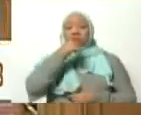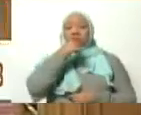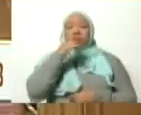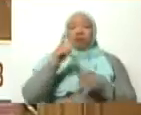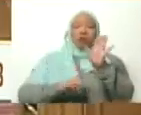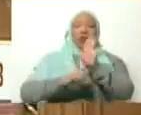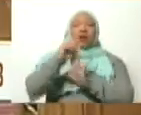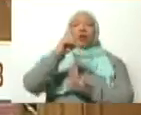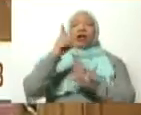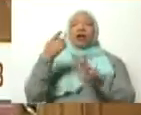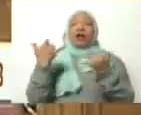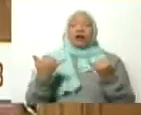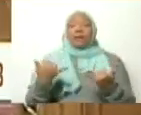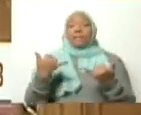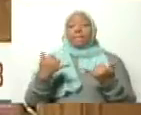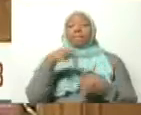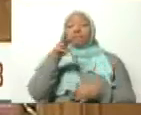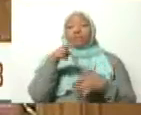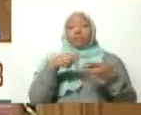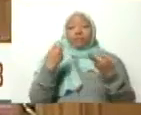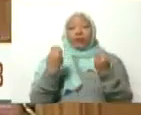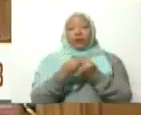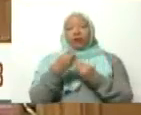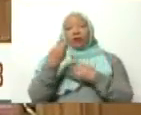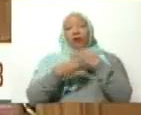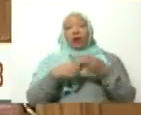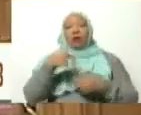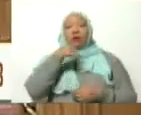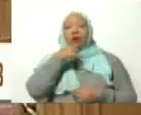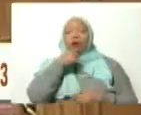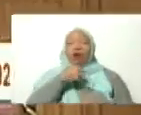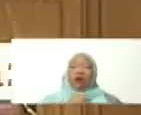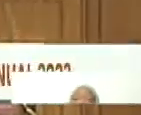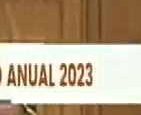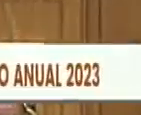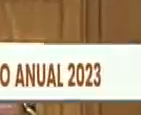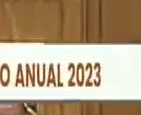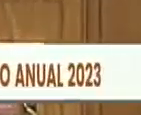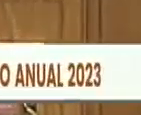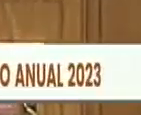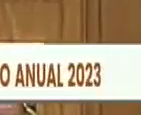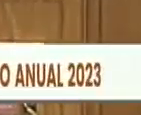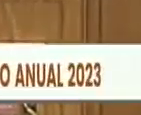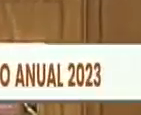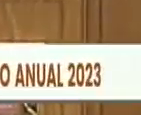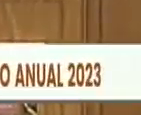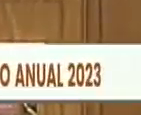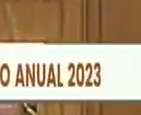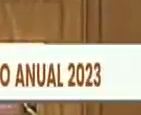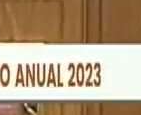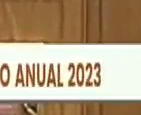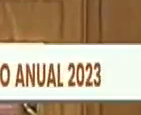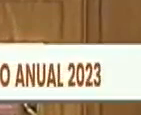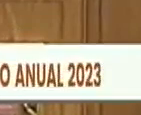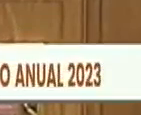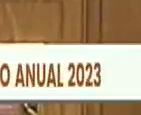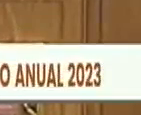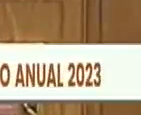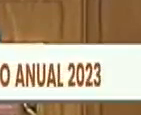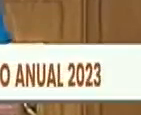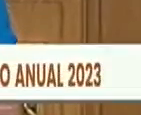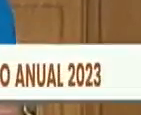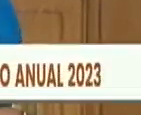que supera los dos dígitos. Y hemos tenido ya 4 trimestres con crecimiento de